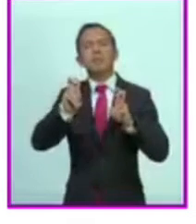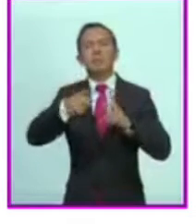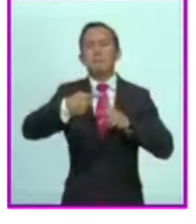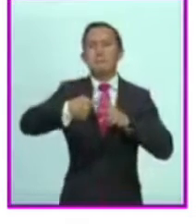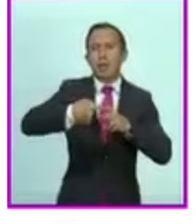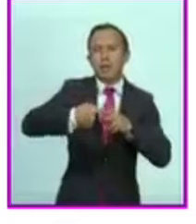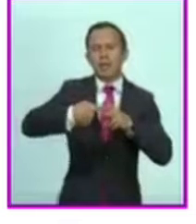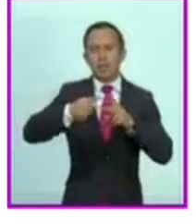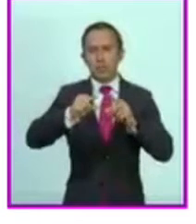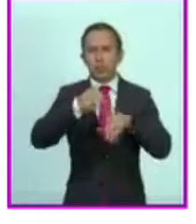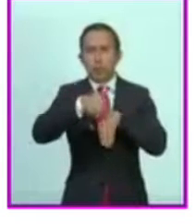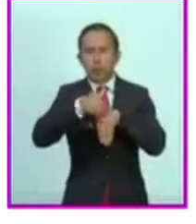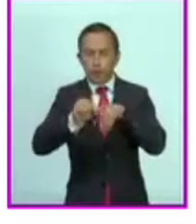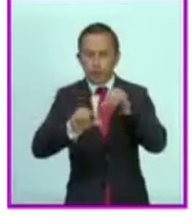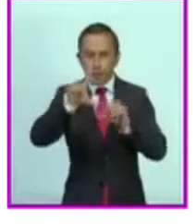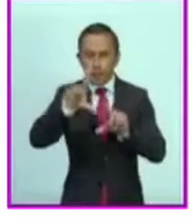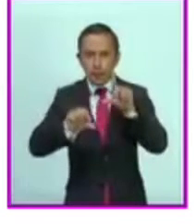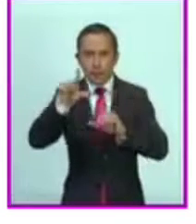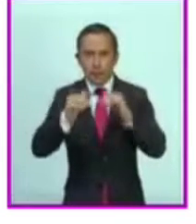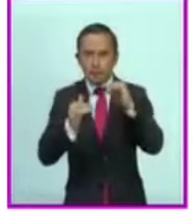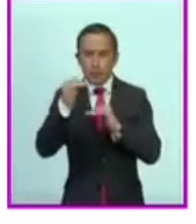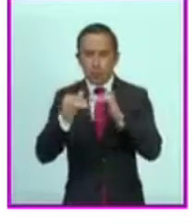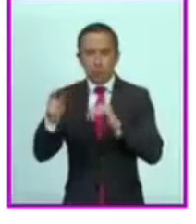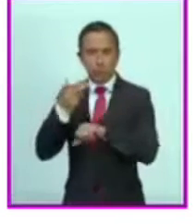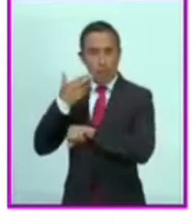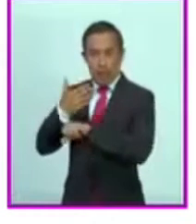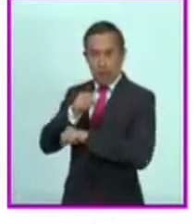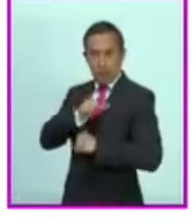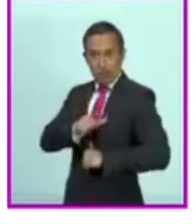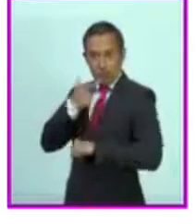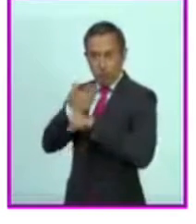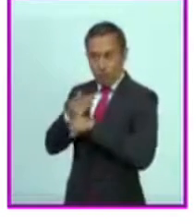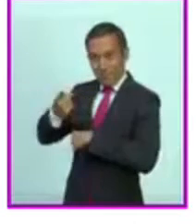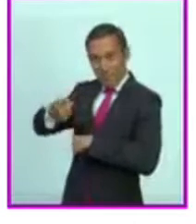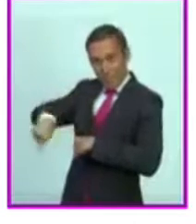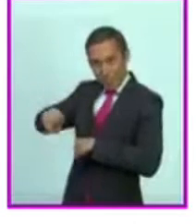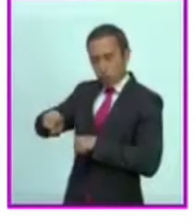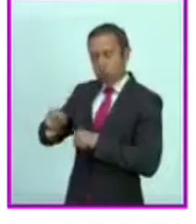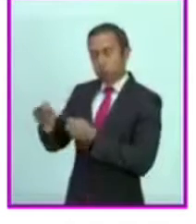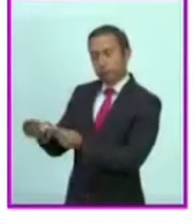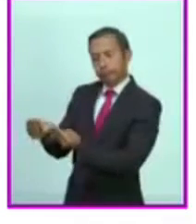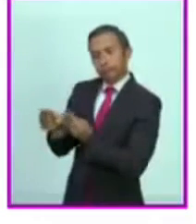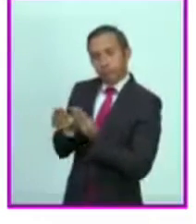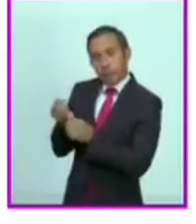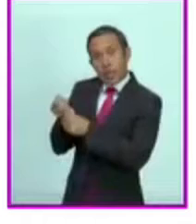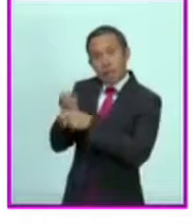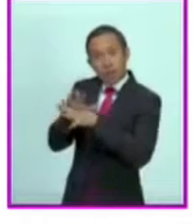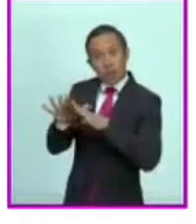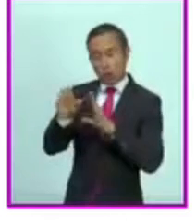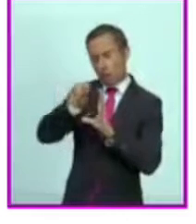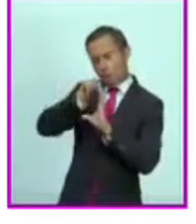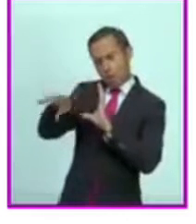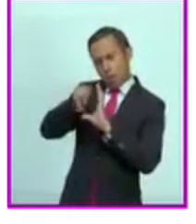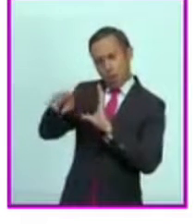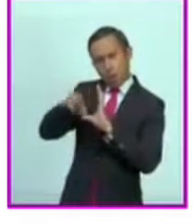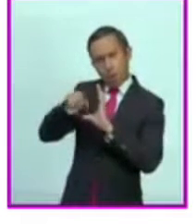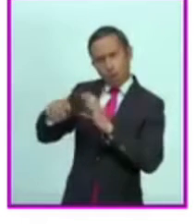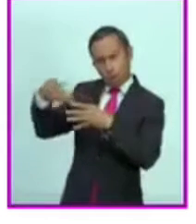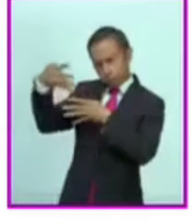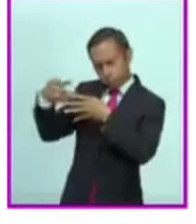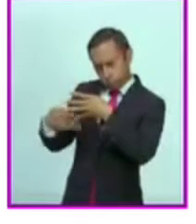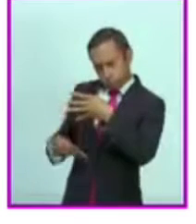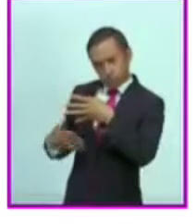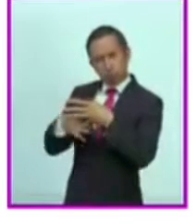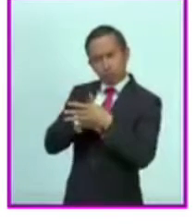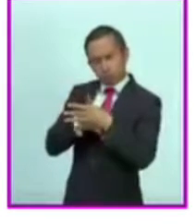quienes dictaminen el momento en que la información recibida es suficiente para proporcionar datos certeros y precisos sobre